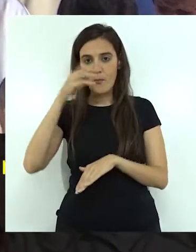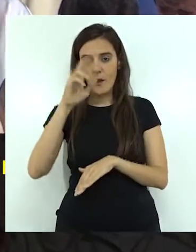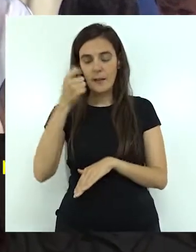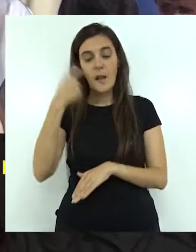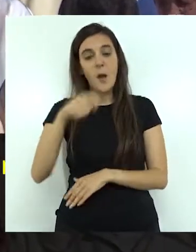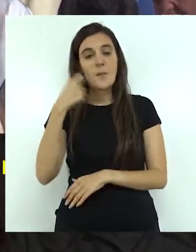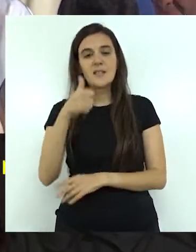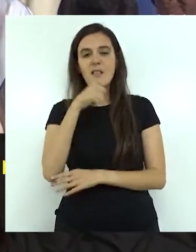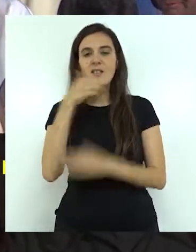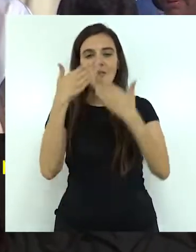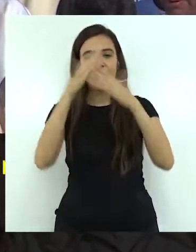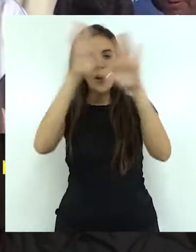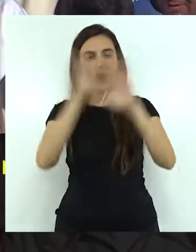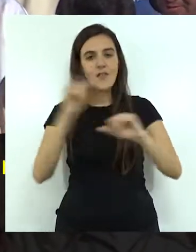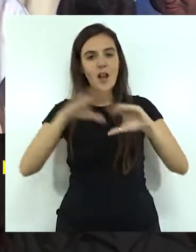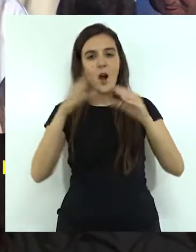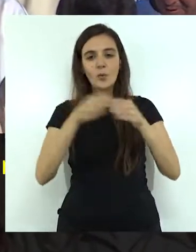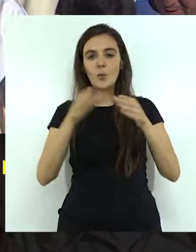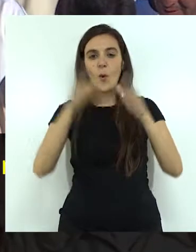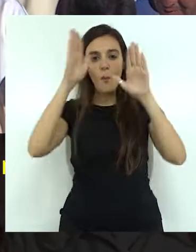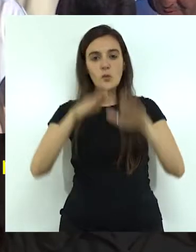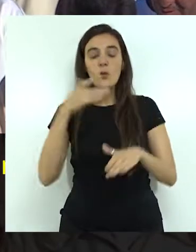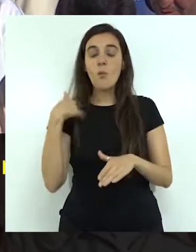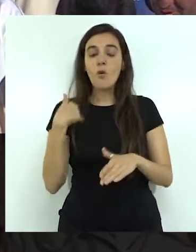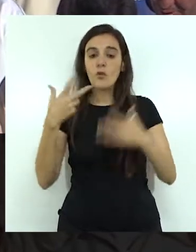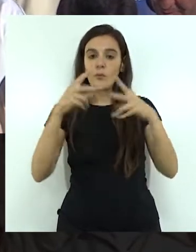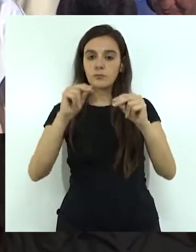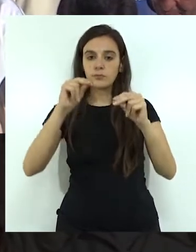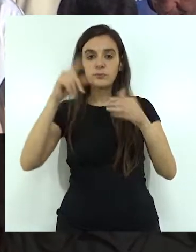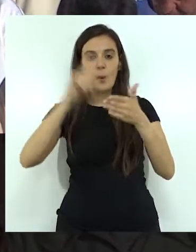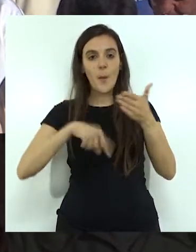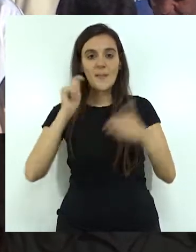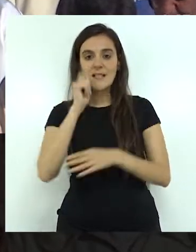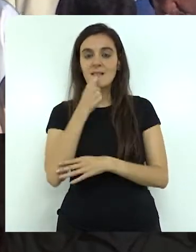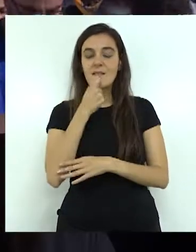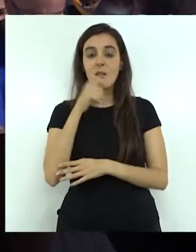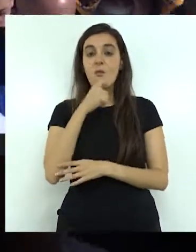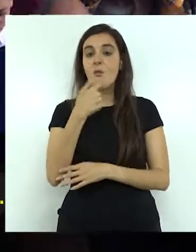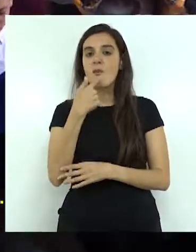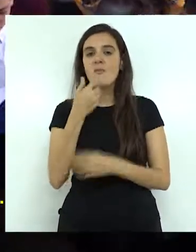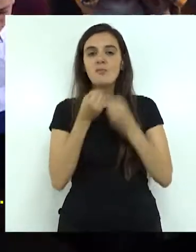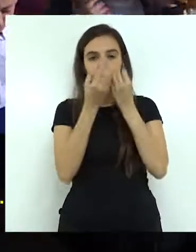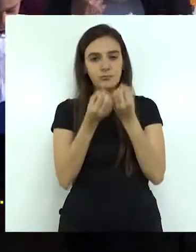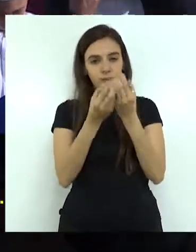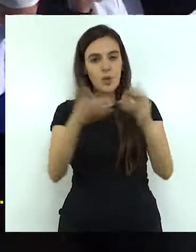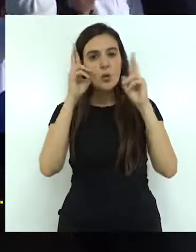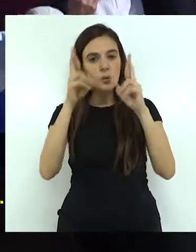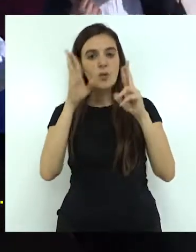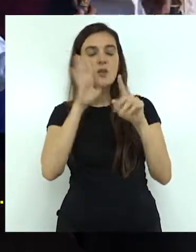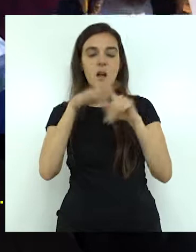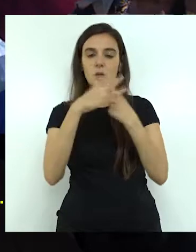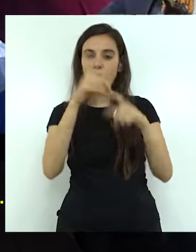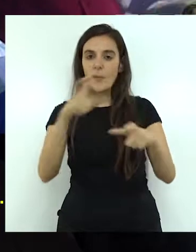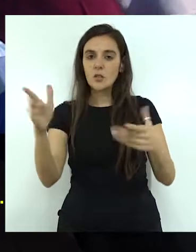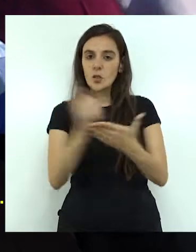felicitado a la comunidad musulmana por el fin del mes sagrado del ramadán juan vivas expresado además su deseo de que todos los ceutíes sigamos